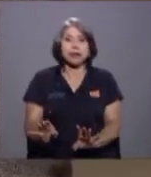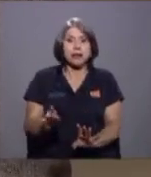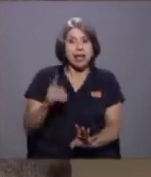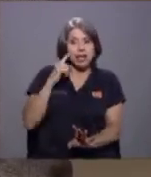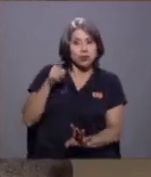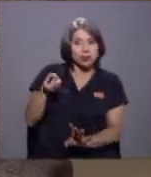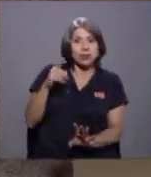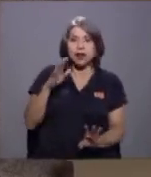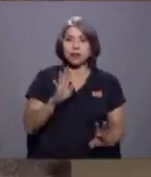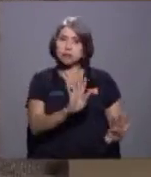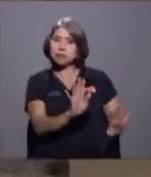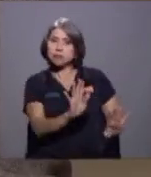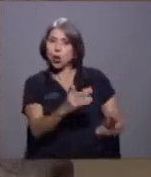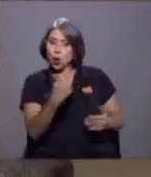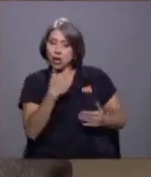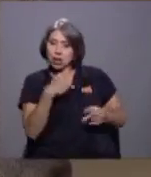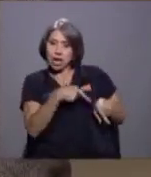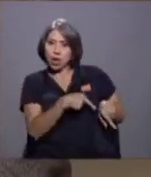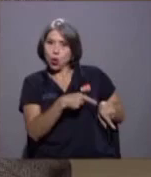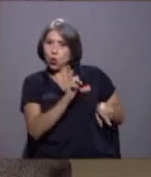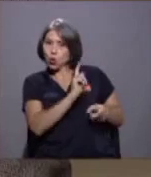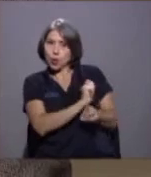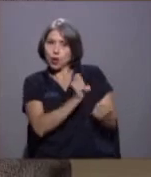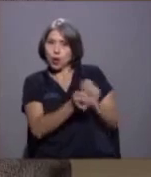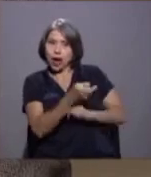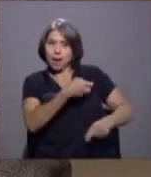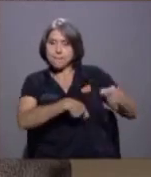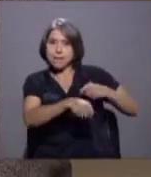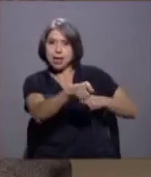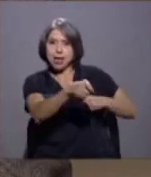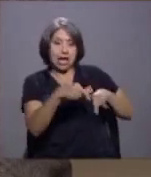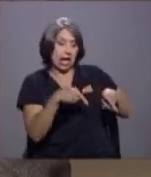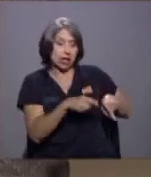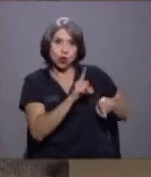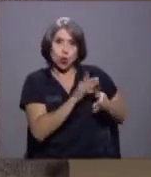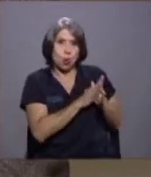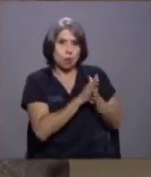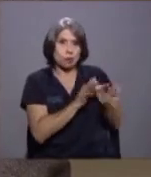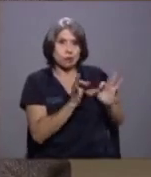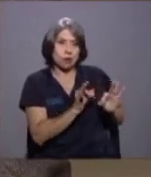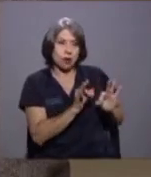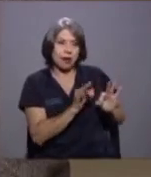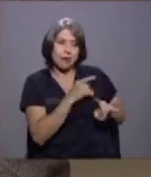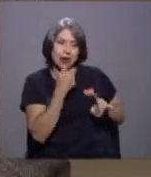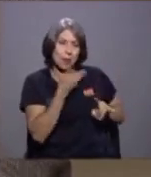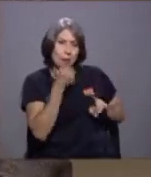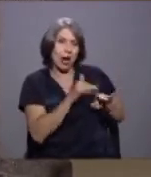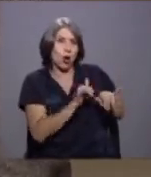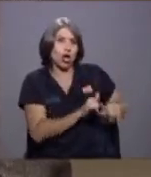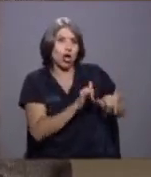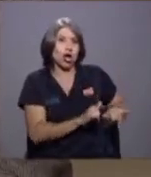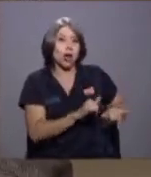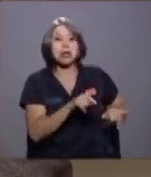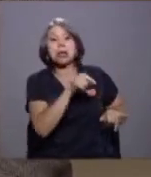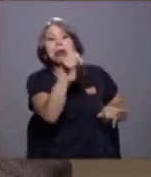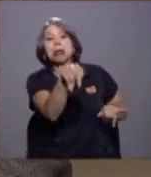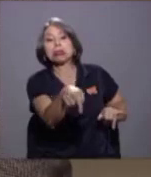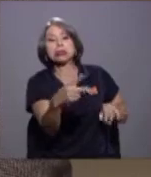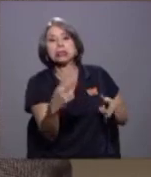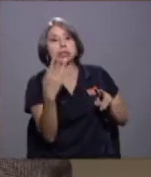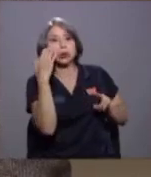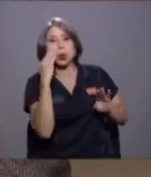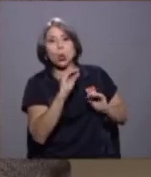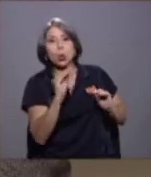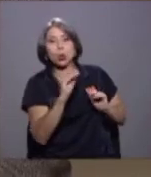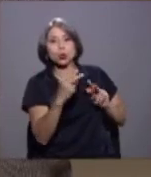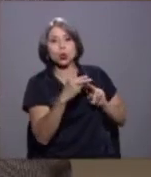lo que tengo, porque aunque ya no me está rindiendo, es mejor que lo que no conozco, ¿verdad? Entonces hay un temor al cambio